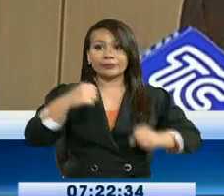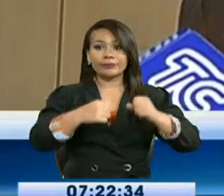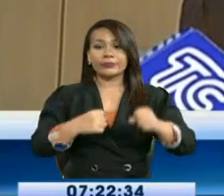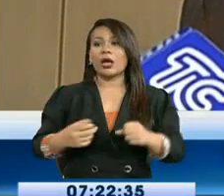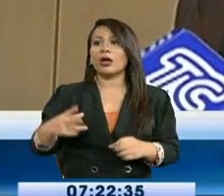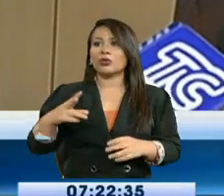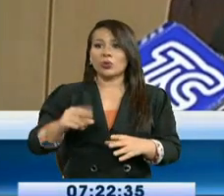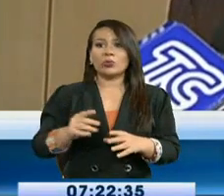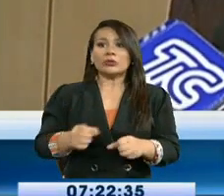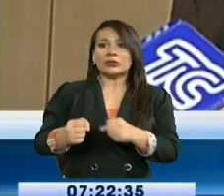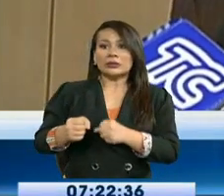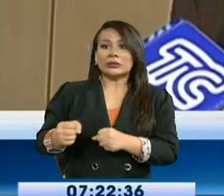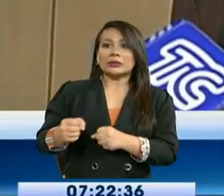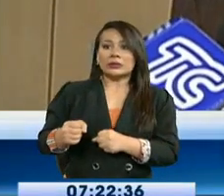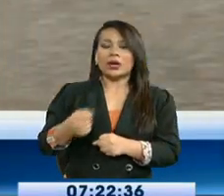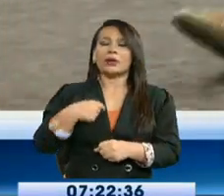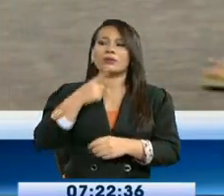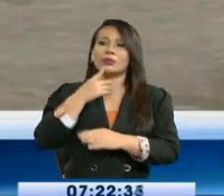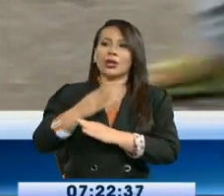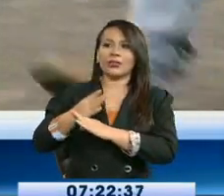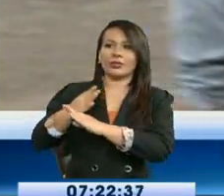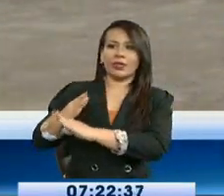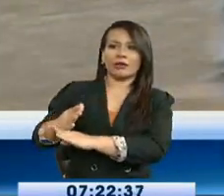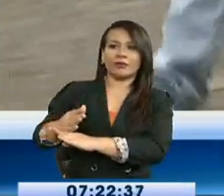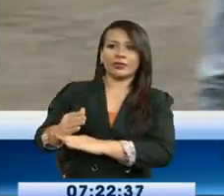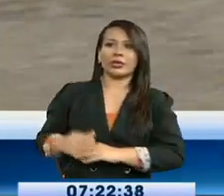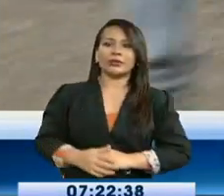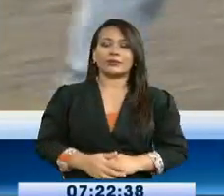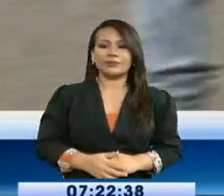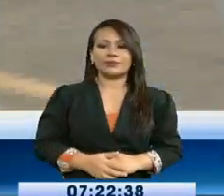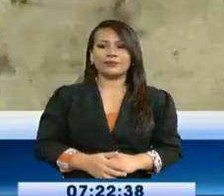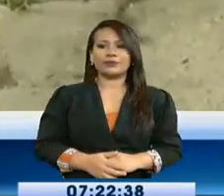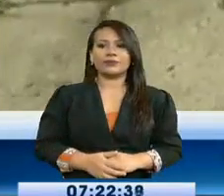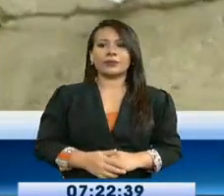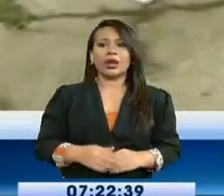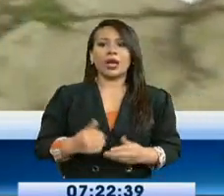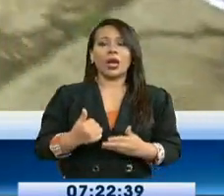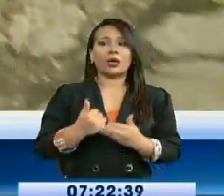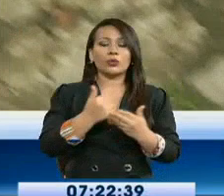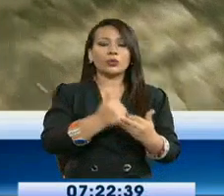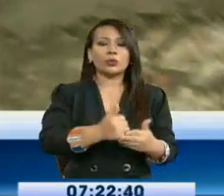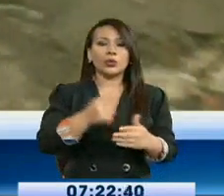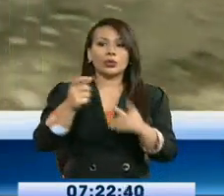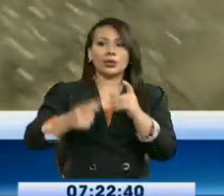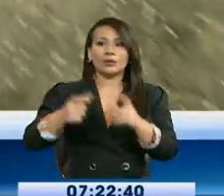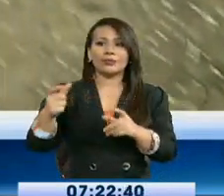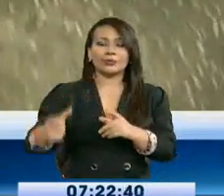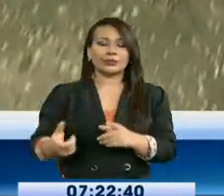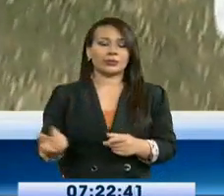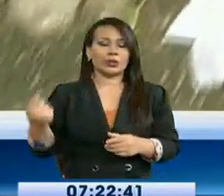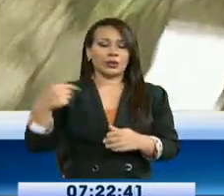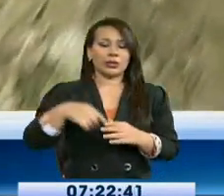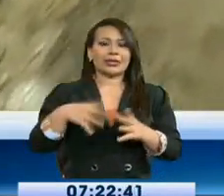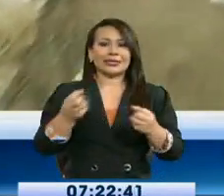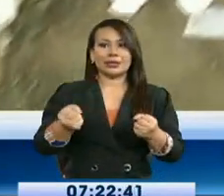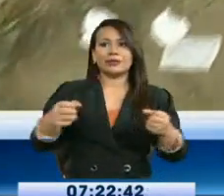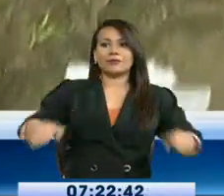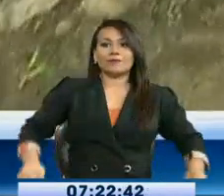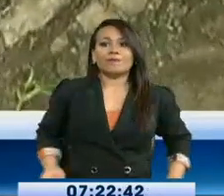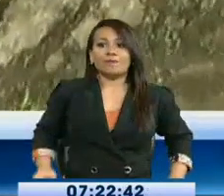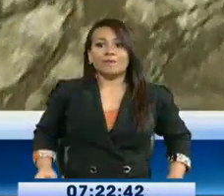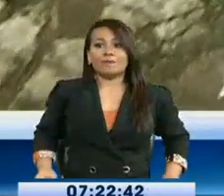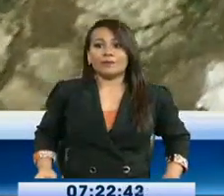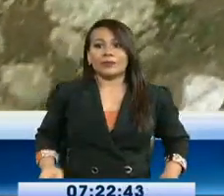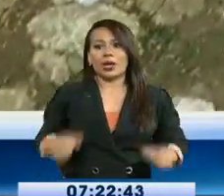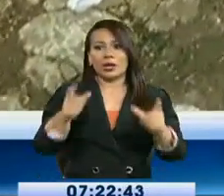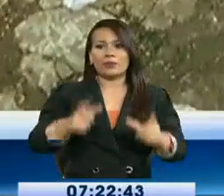la aflojaba, por lo que él tuvo que defenderse. Posteriormente, dice, con el auxilio de los moradores, lograron neutralizar a esta persona. Minutos